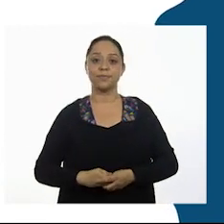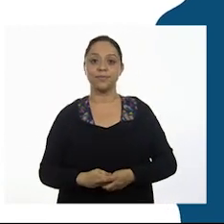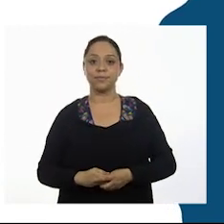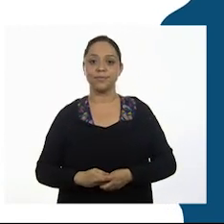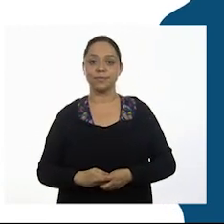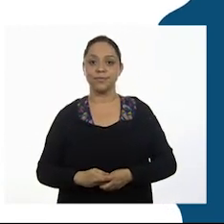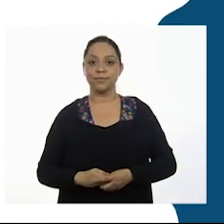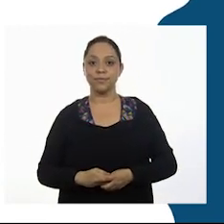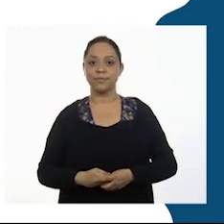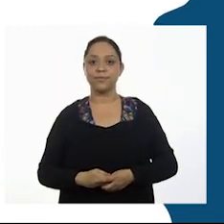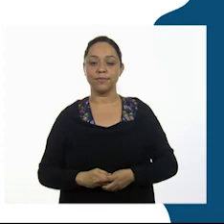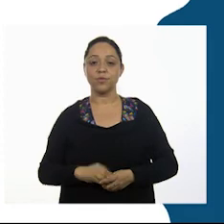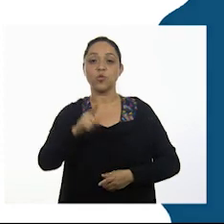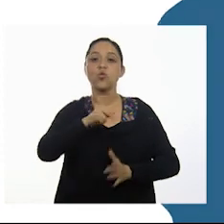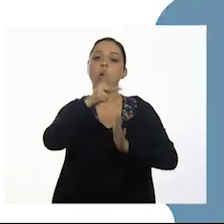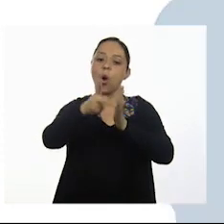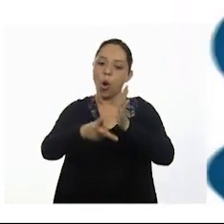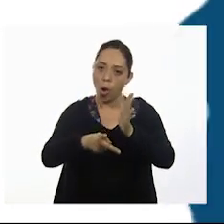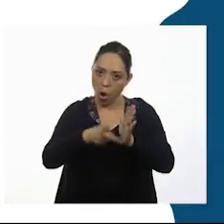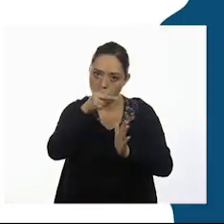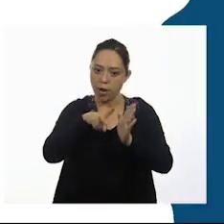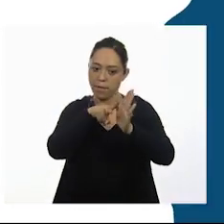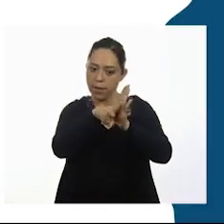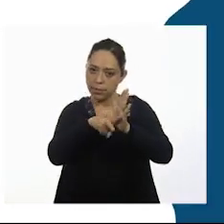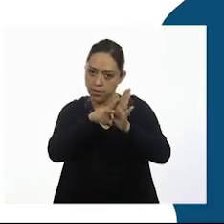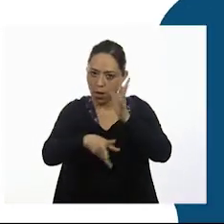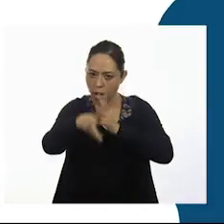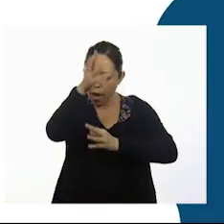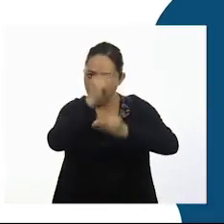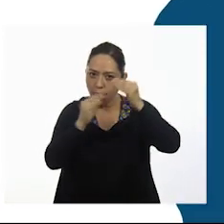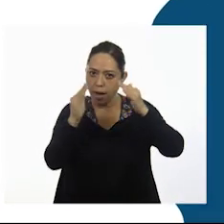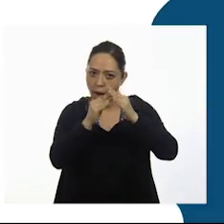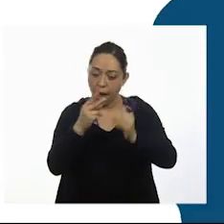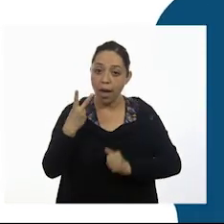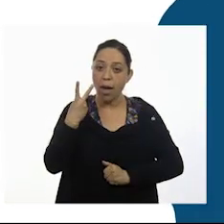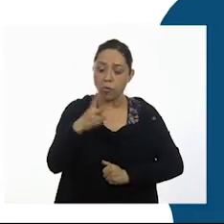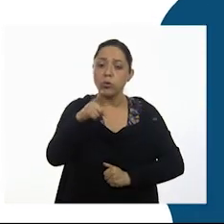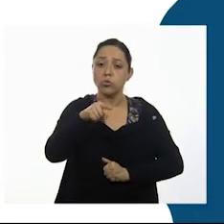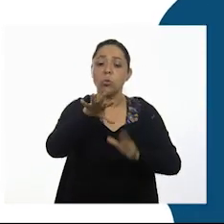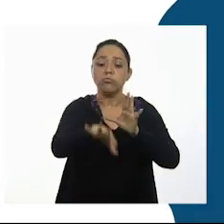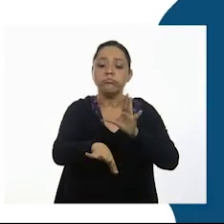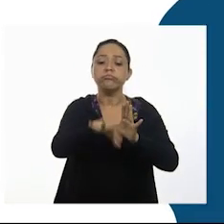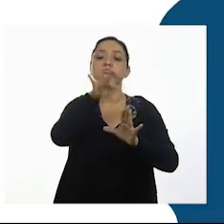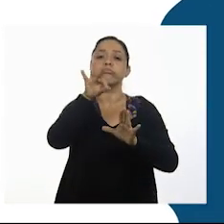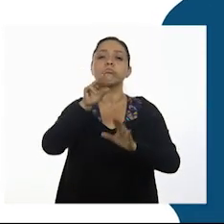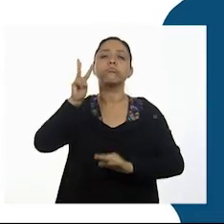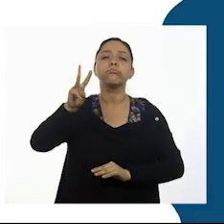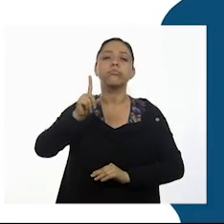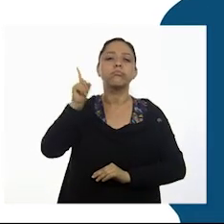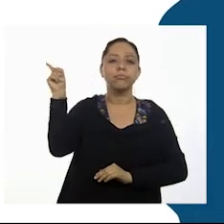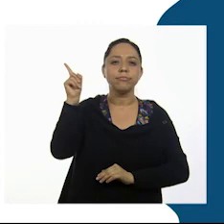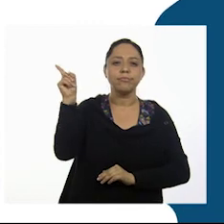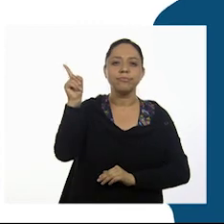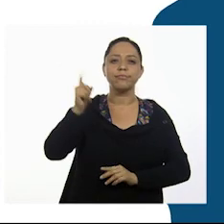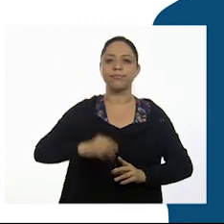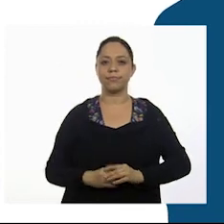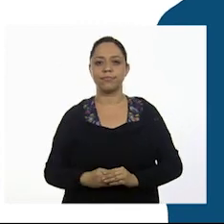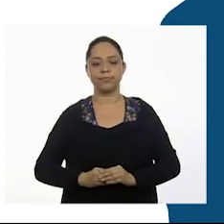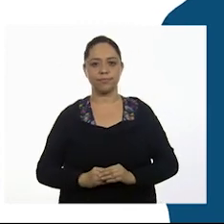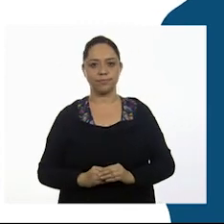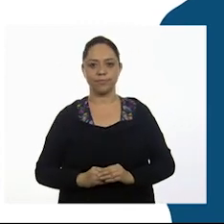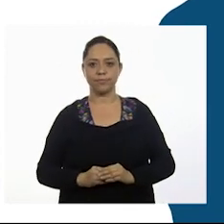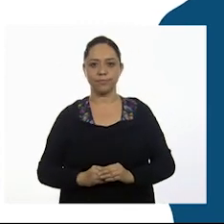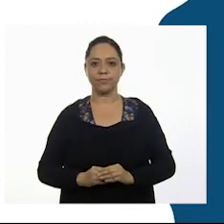conalitec.sep.gob.mx. Si quieres volver a ver el programa de Aprende en Casa, lo puedes encontrar en la siguiente liga,